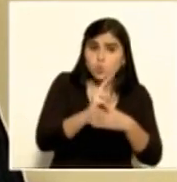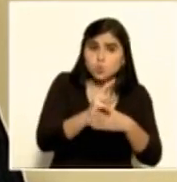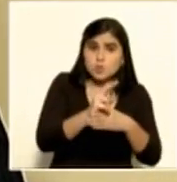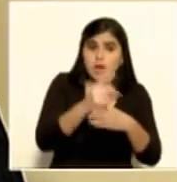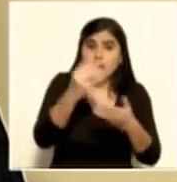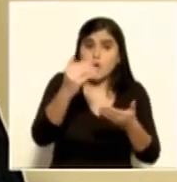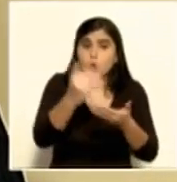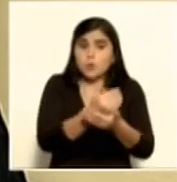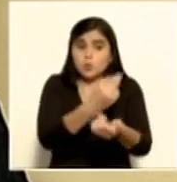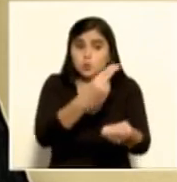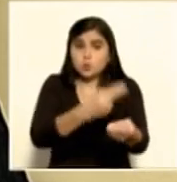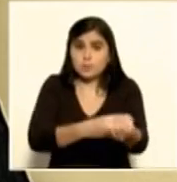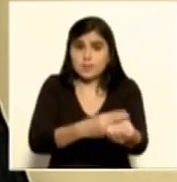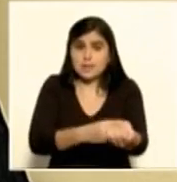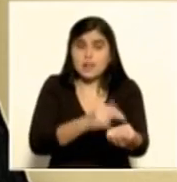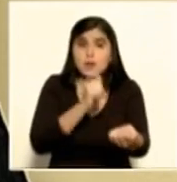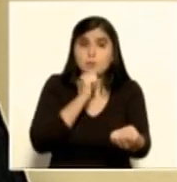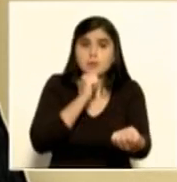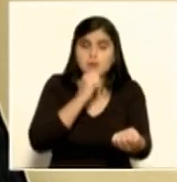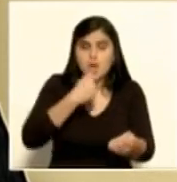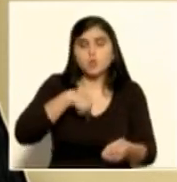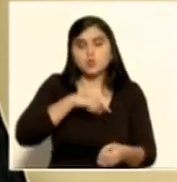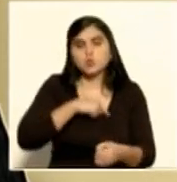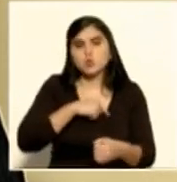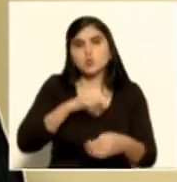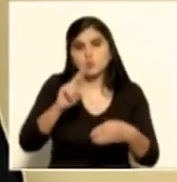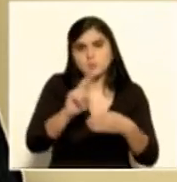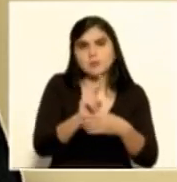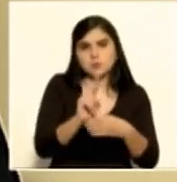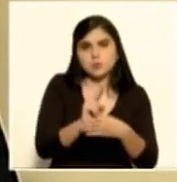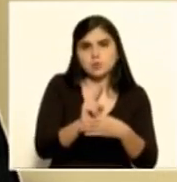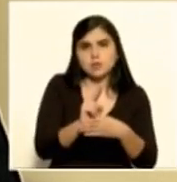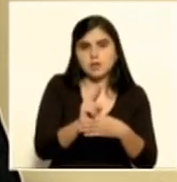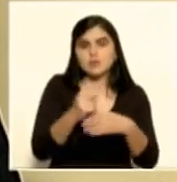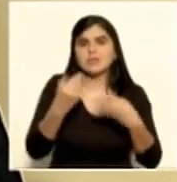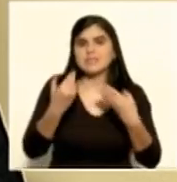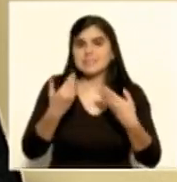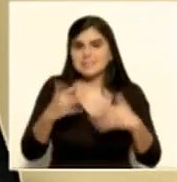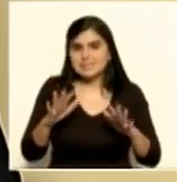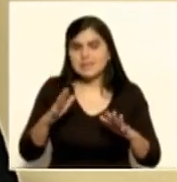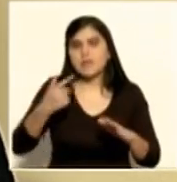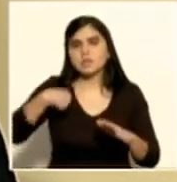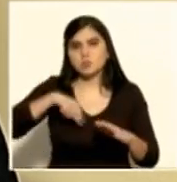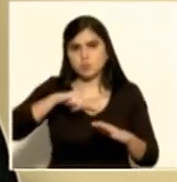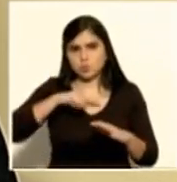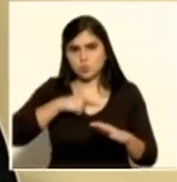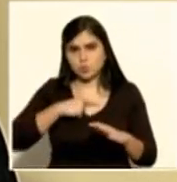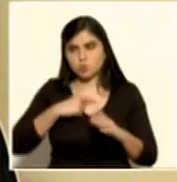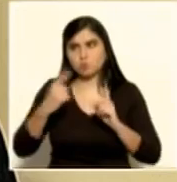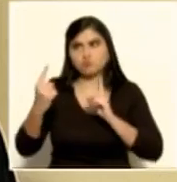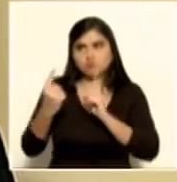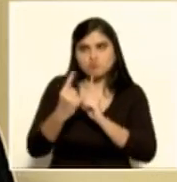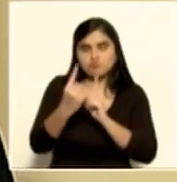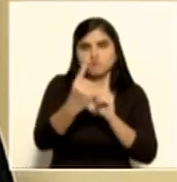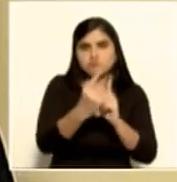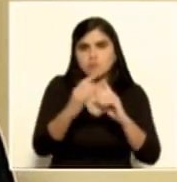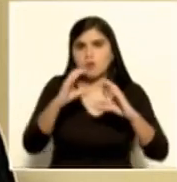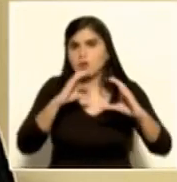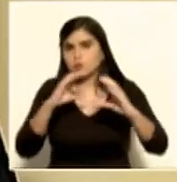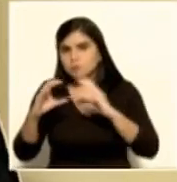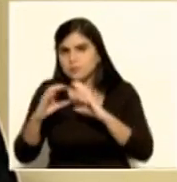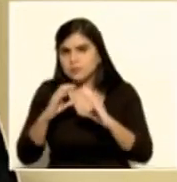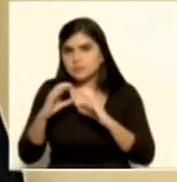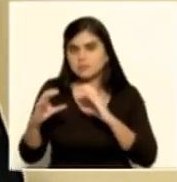recurso hospitalario privado, pues lo vamos a hacer. Ya han habido justamente todo lo que son los acercamientos,